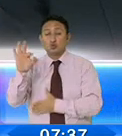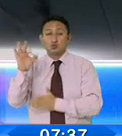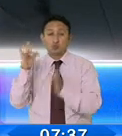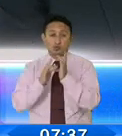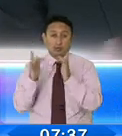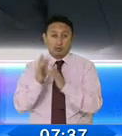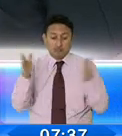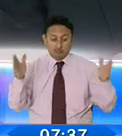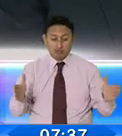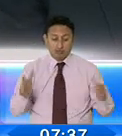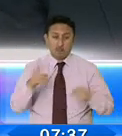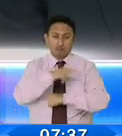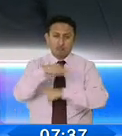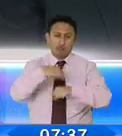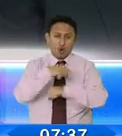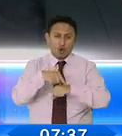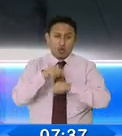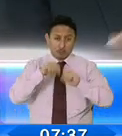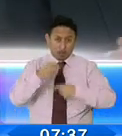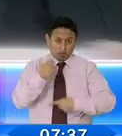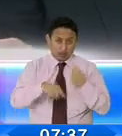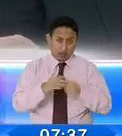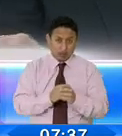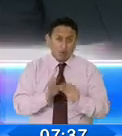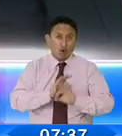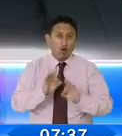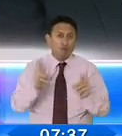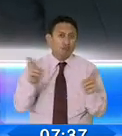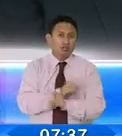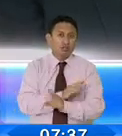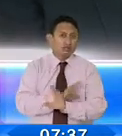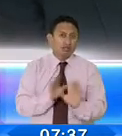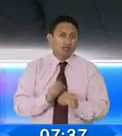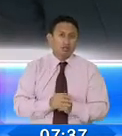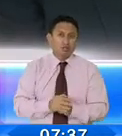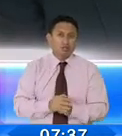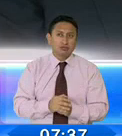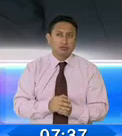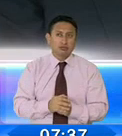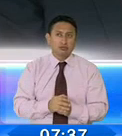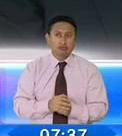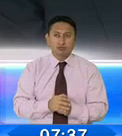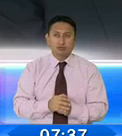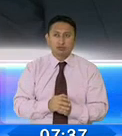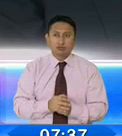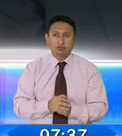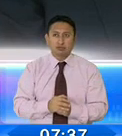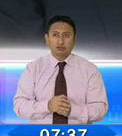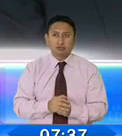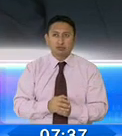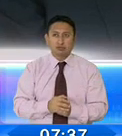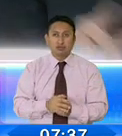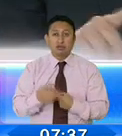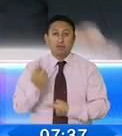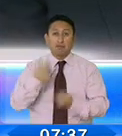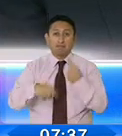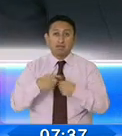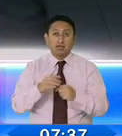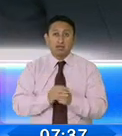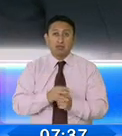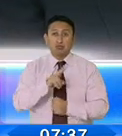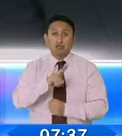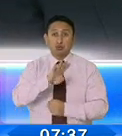¿Hay un horario establecido que puedan vender o está suprimida la venta? Está suprimida la venta y el consumo, Roberto. ¿Por 24